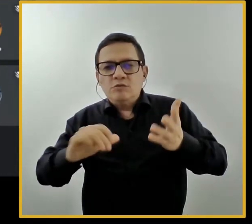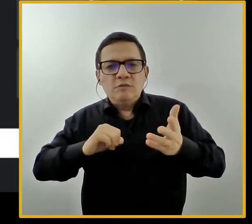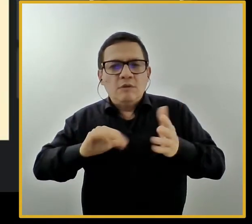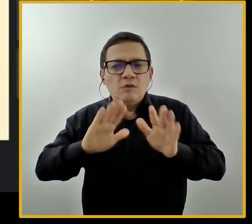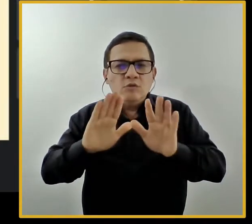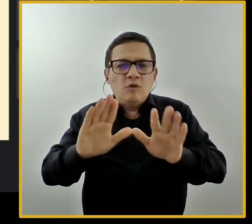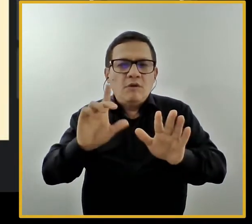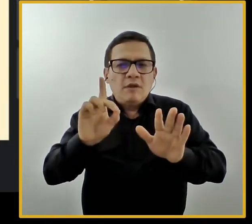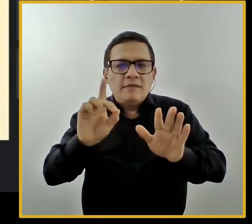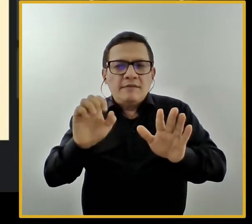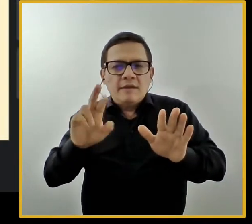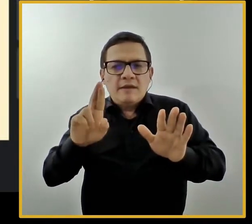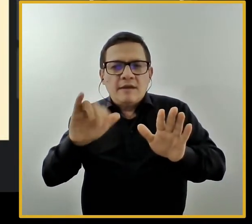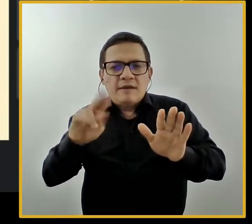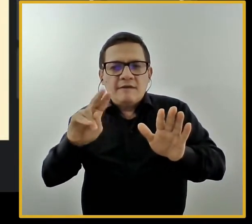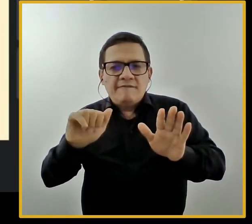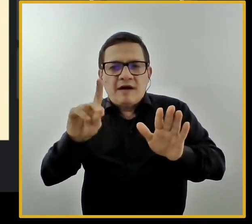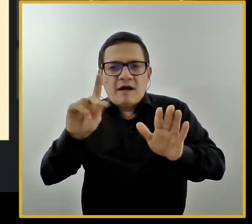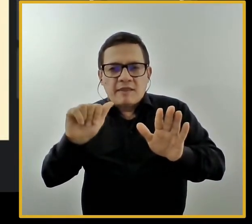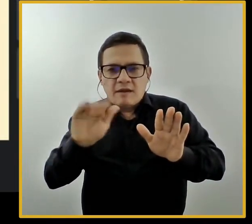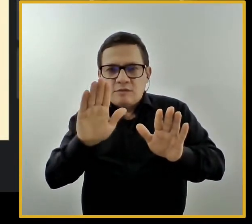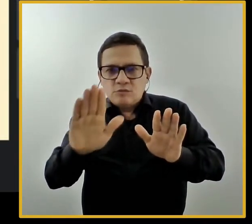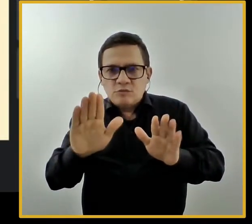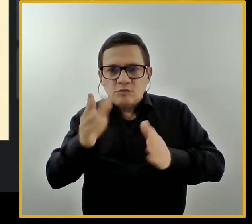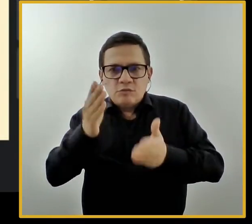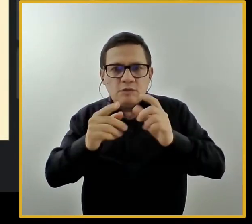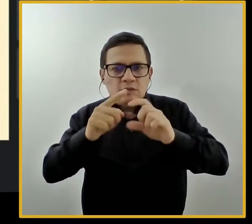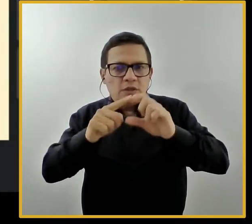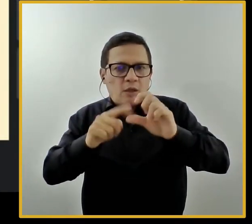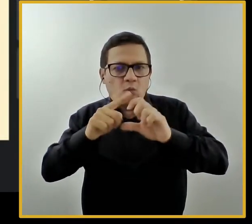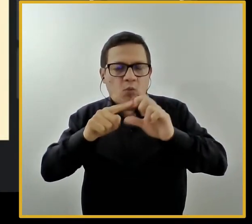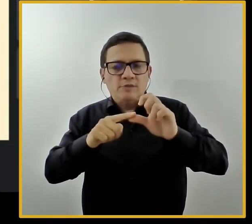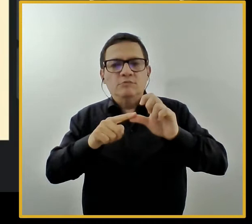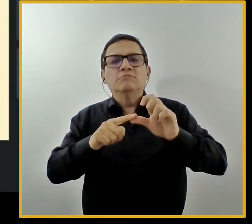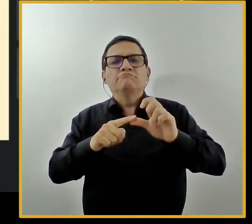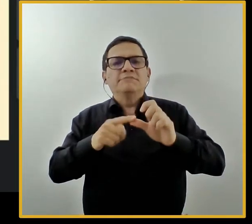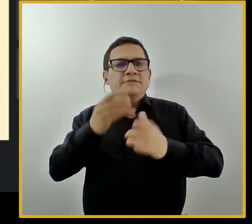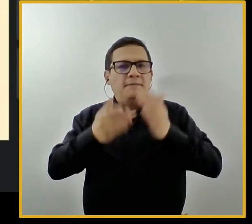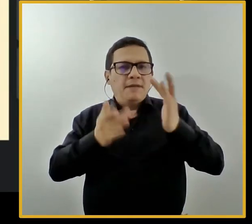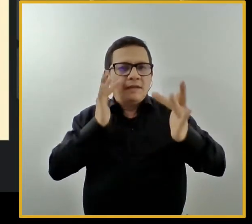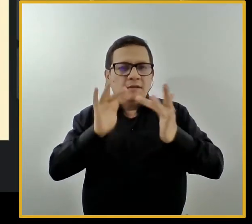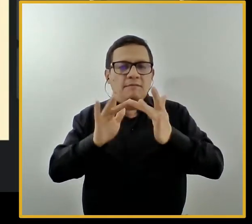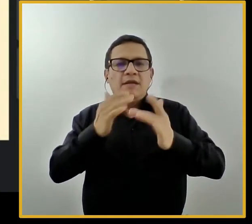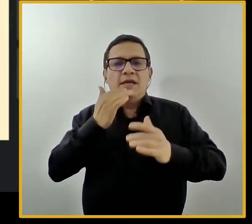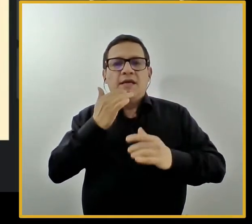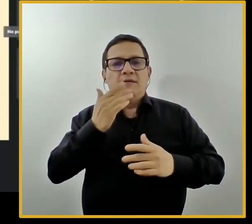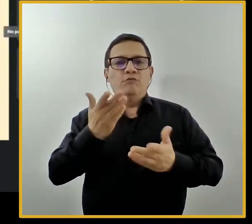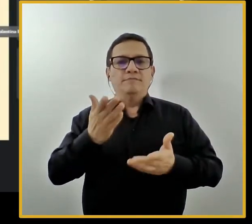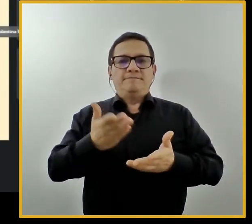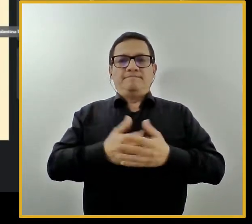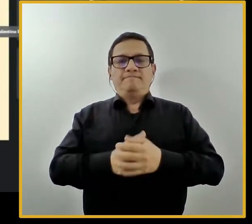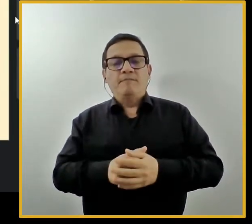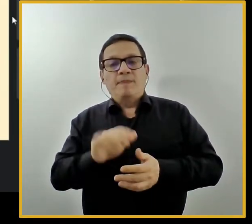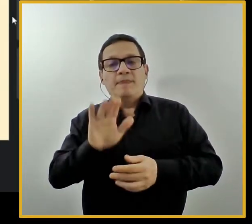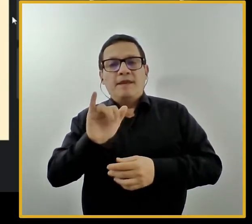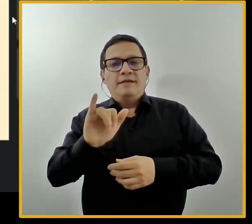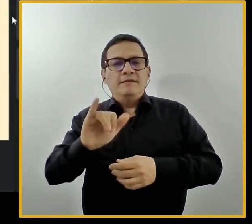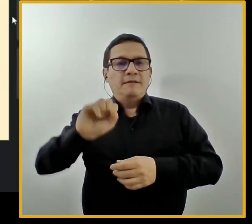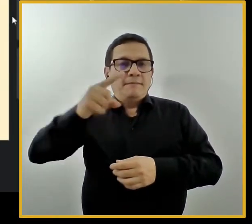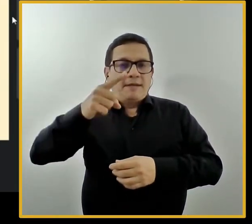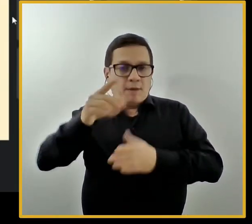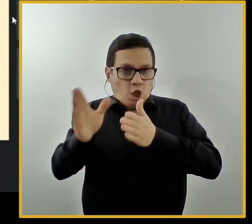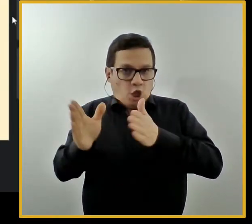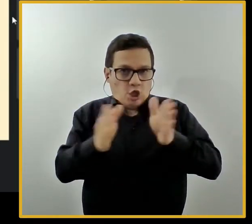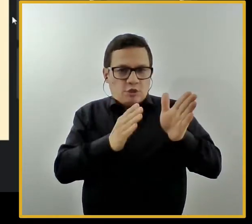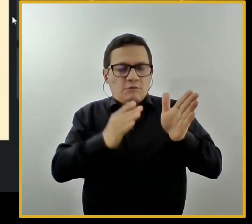esa ecuación, ¿cierto? Entonces podemos llamar aquí esta ecuación es de primer